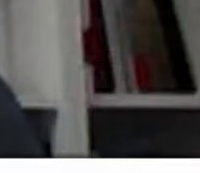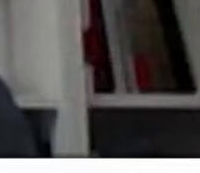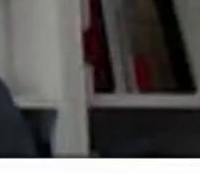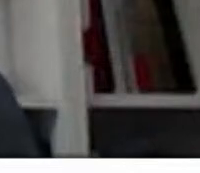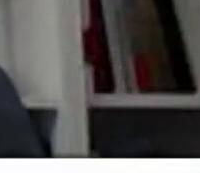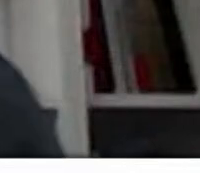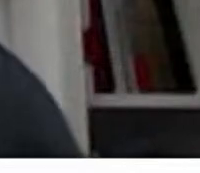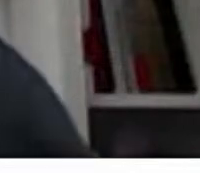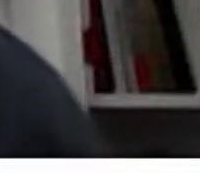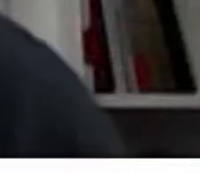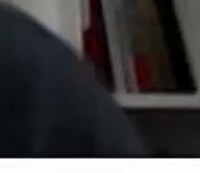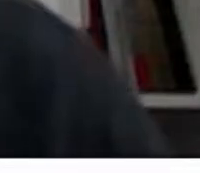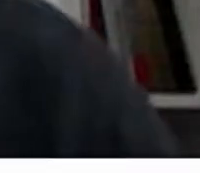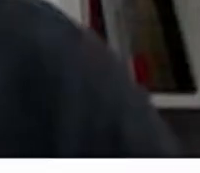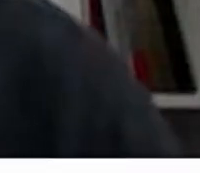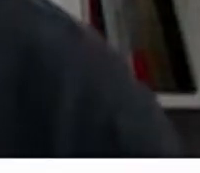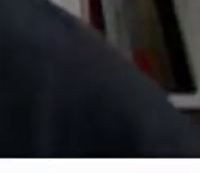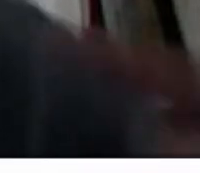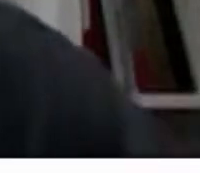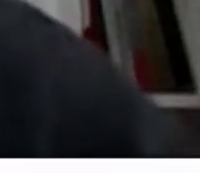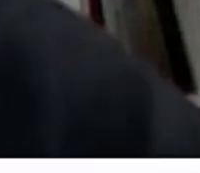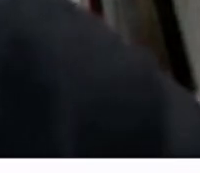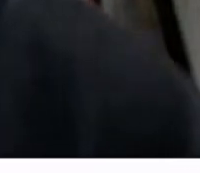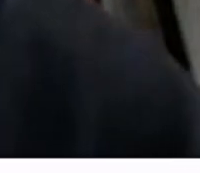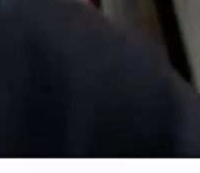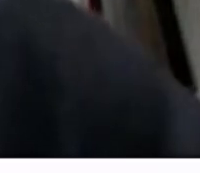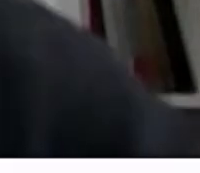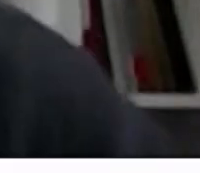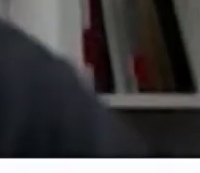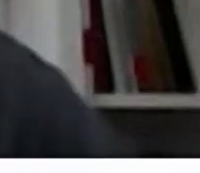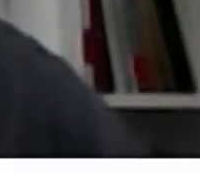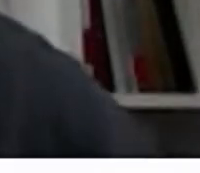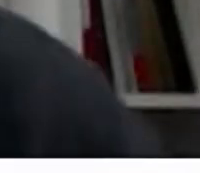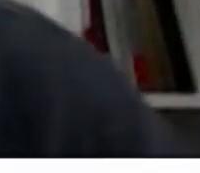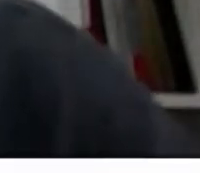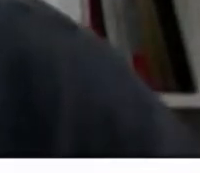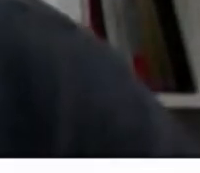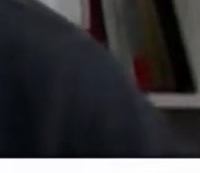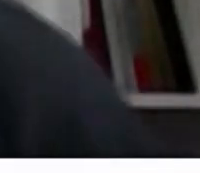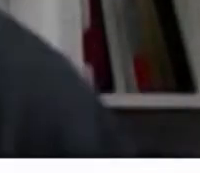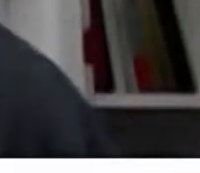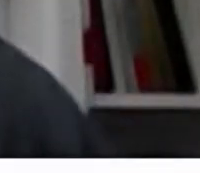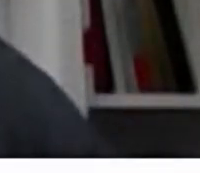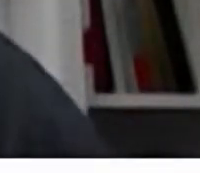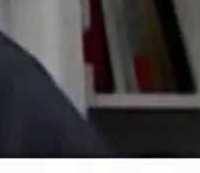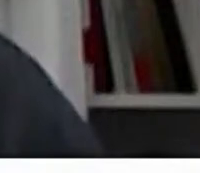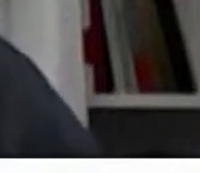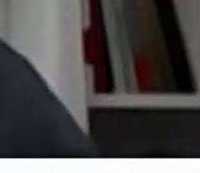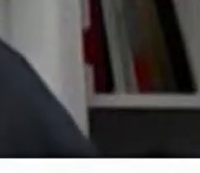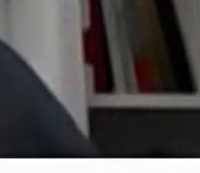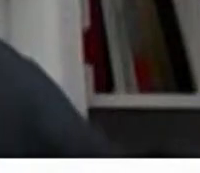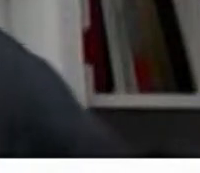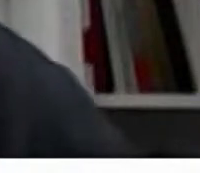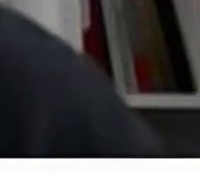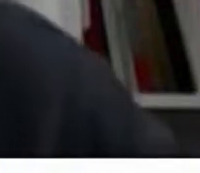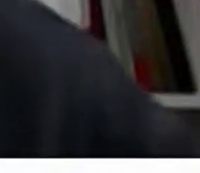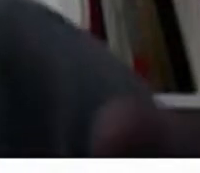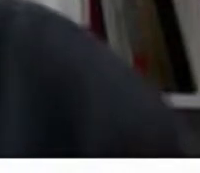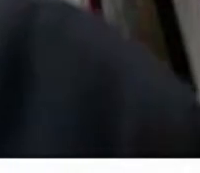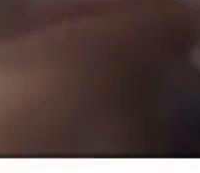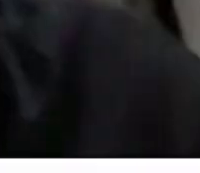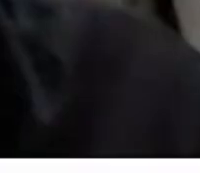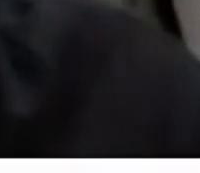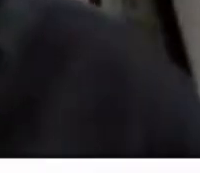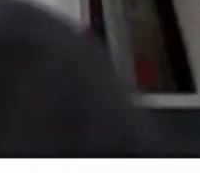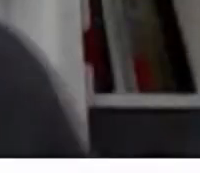prácticas agropecuarias, pero fundamentalmente descentralizar la cadena cárnica, generar en